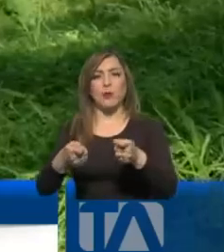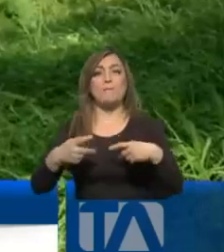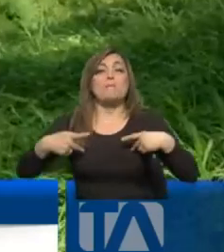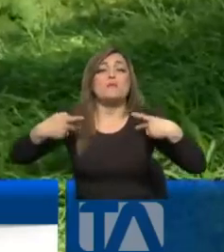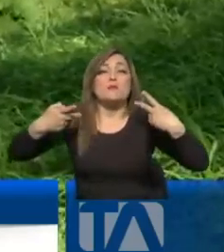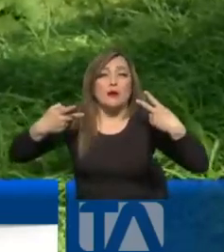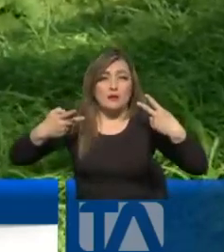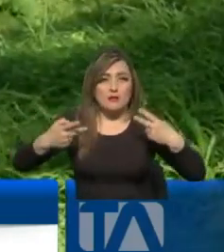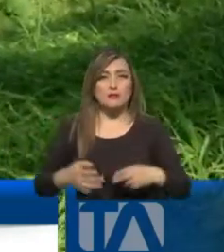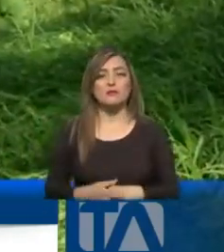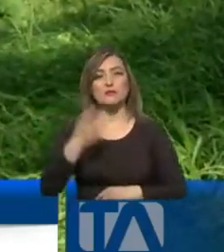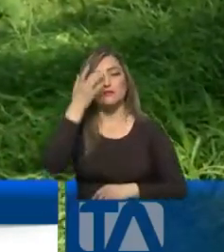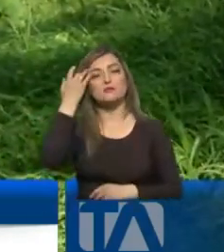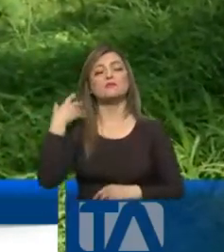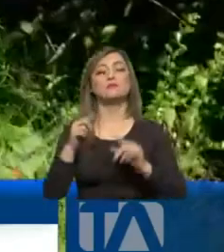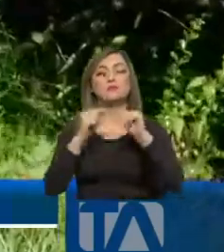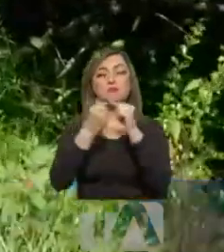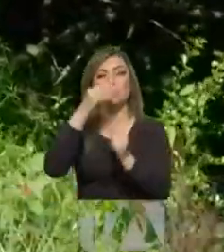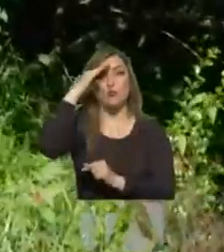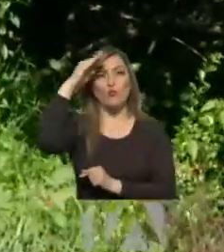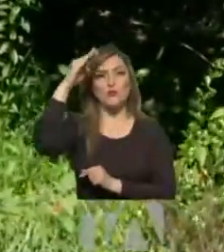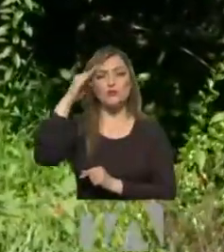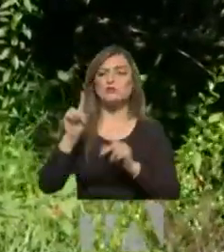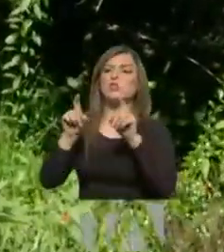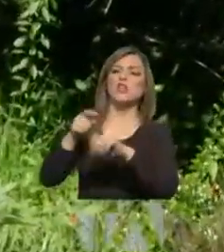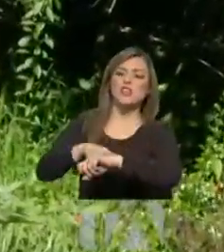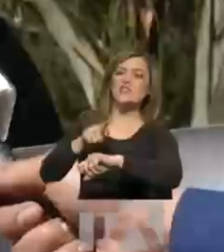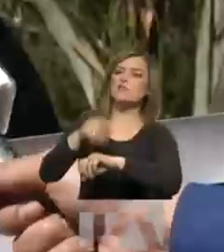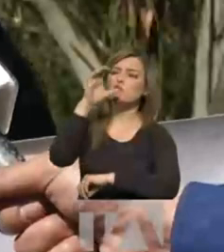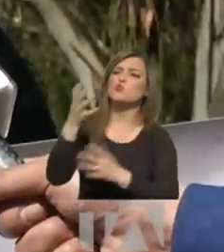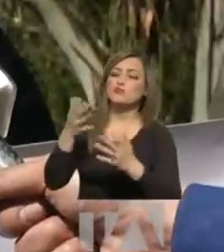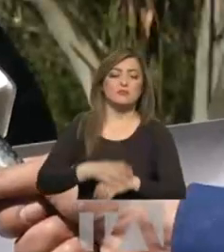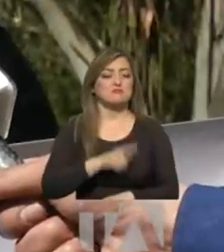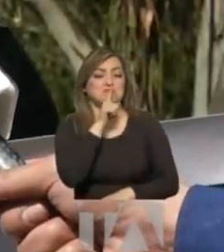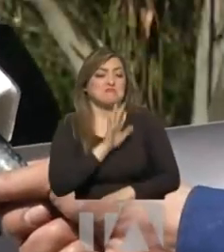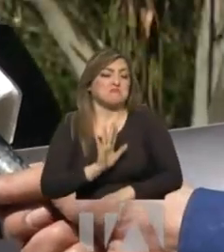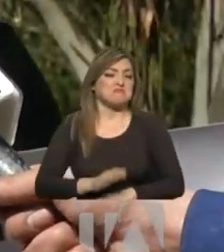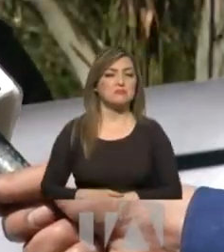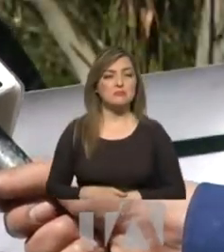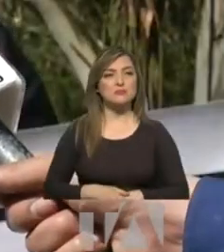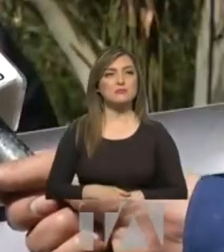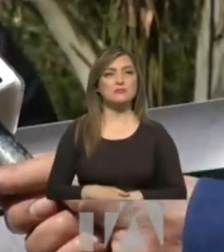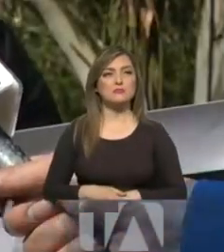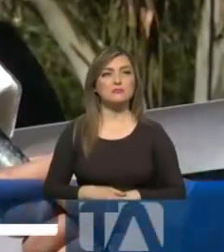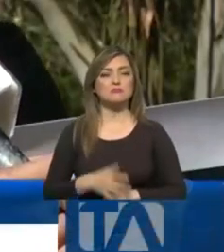llevaron. Los grupos policiales evitaron detallar el tiempo que tomaría la búsqueda. Y siempre estoy a la espera y con